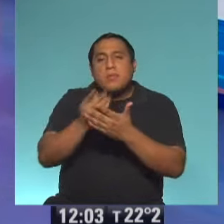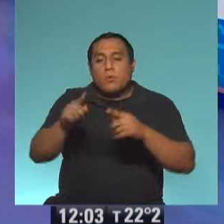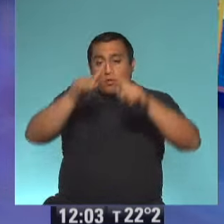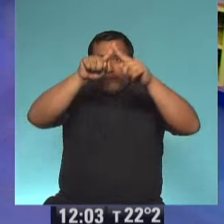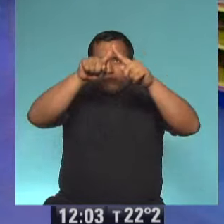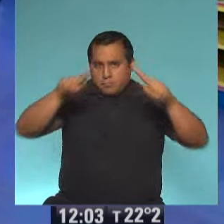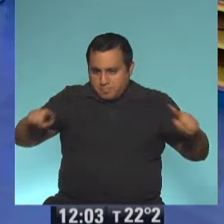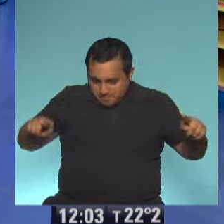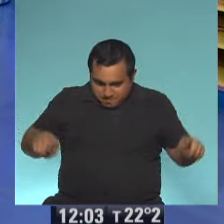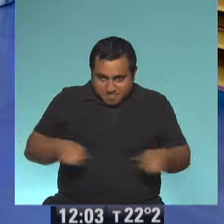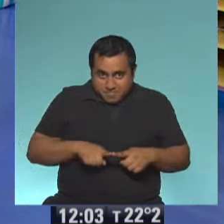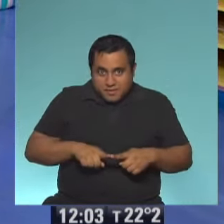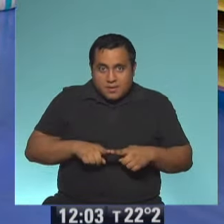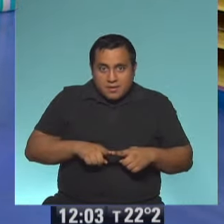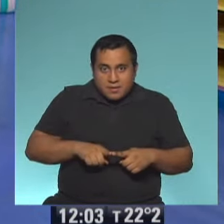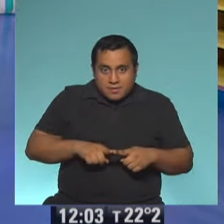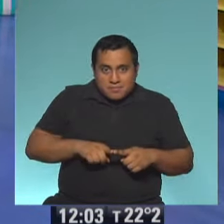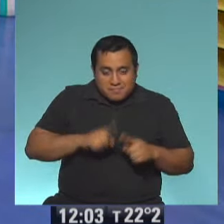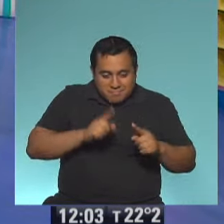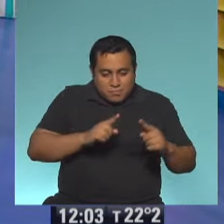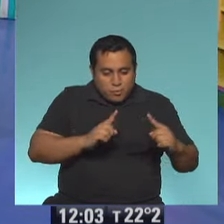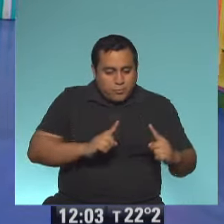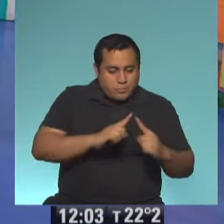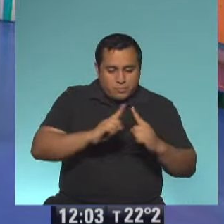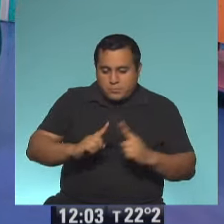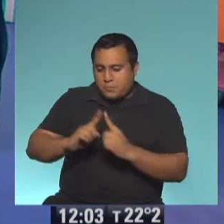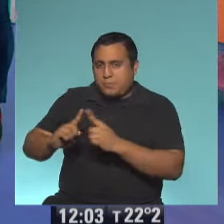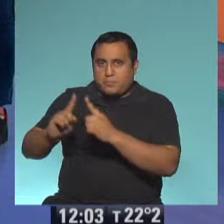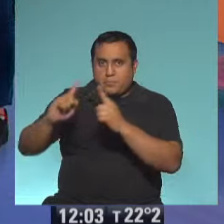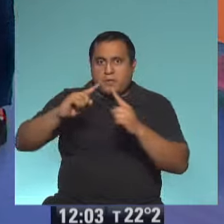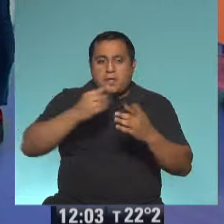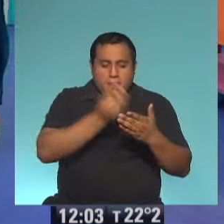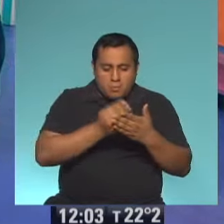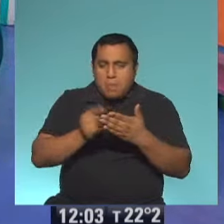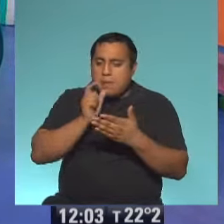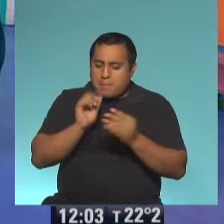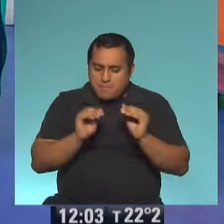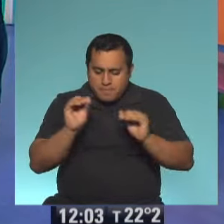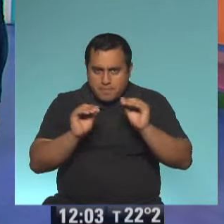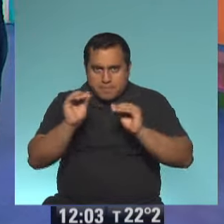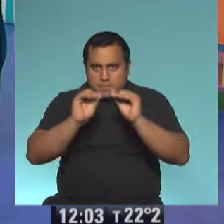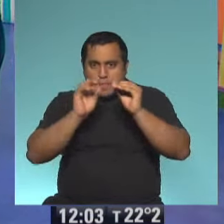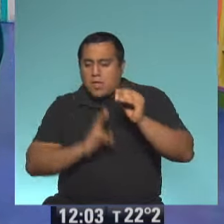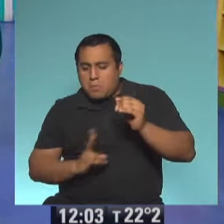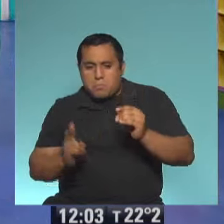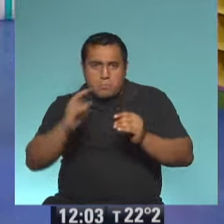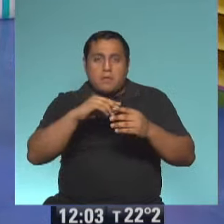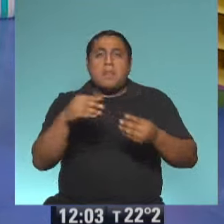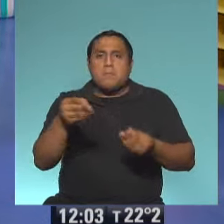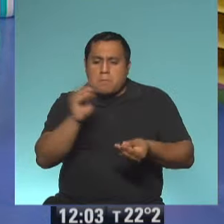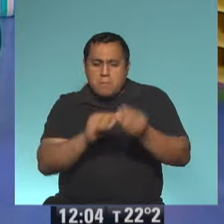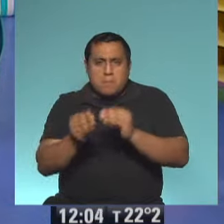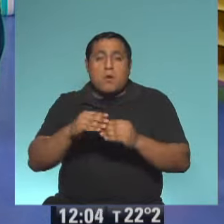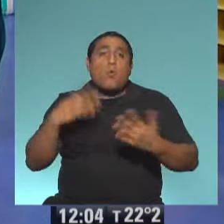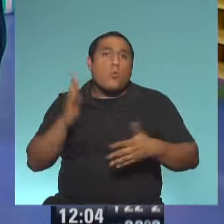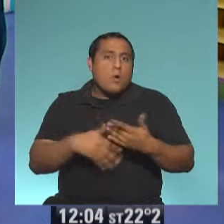bien grande, dividirlo, así como lo tenemos dividido nosotros, y hacer los dibujos y escribir las palabras y hacer su propio dominó de